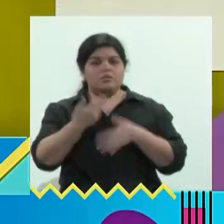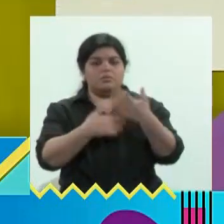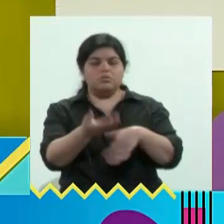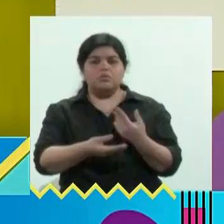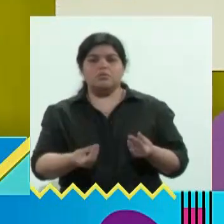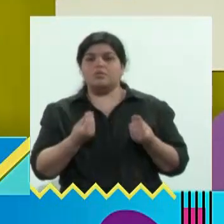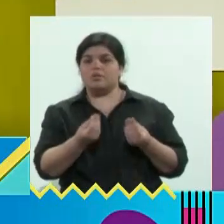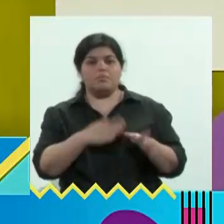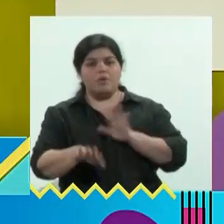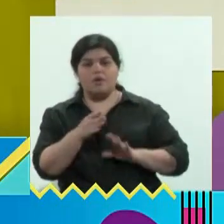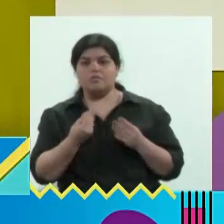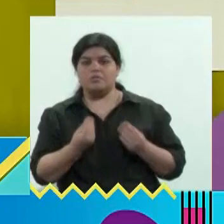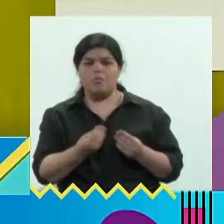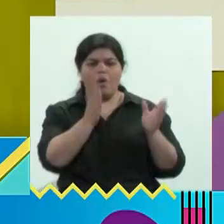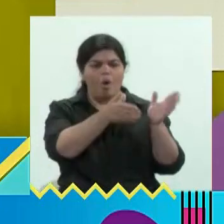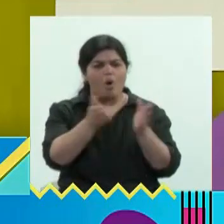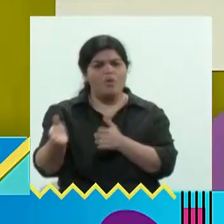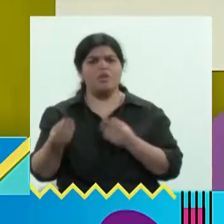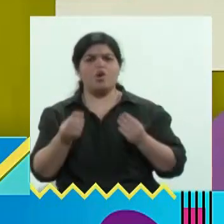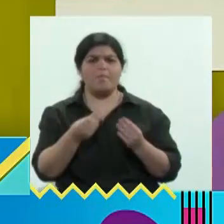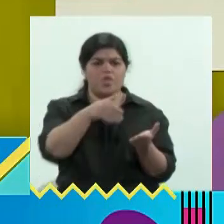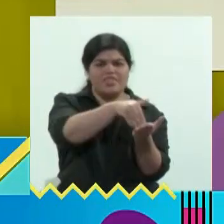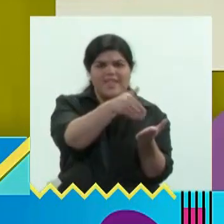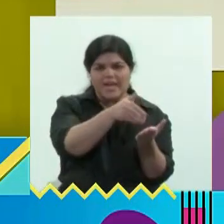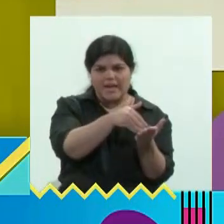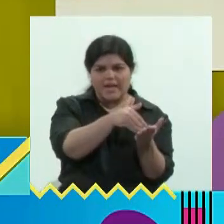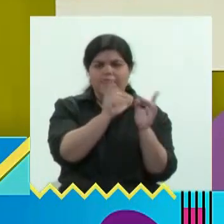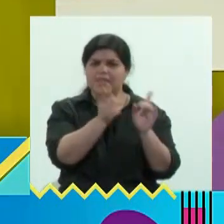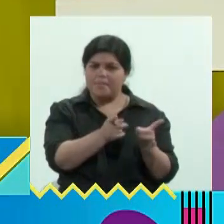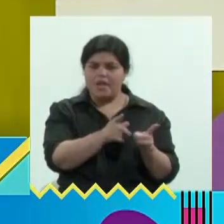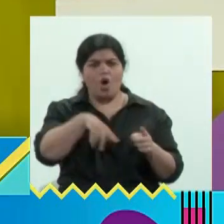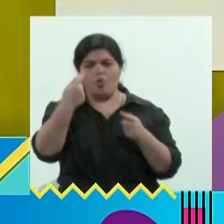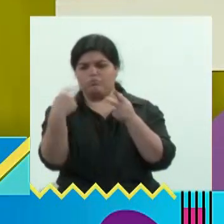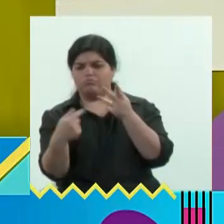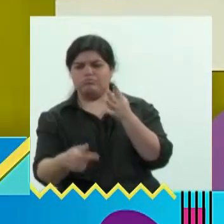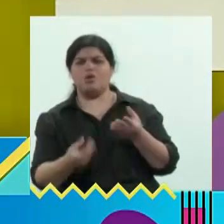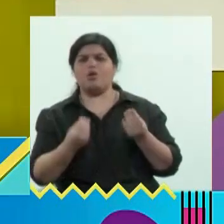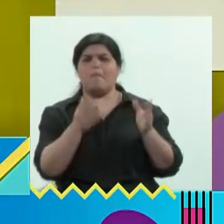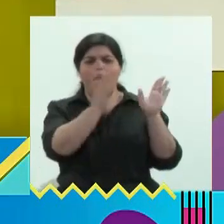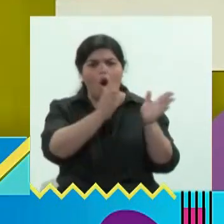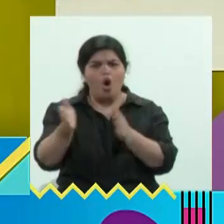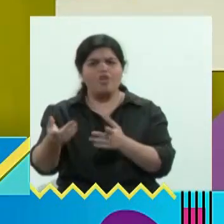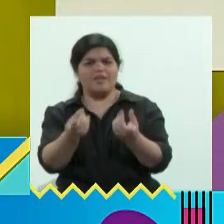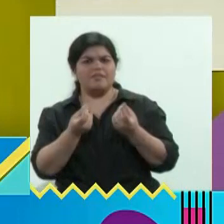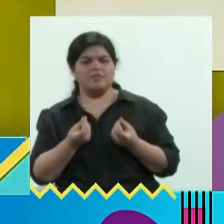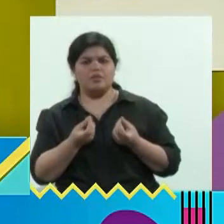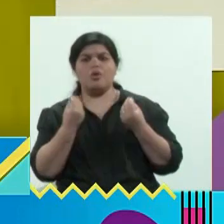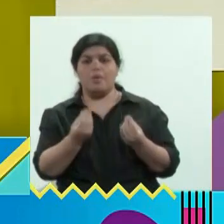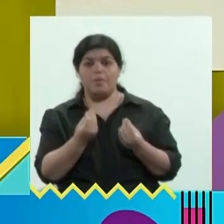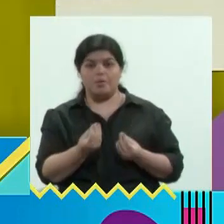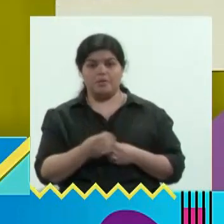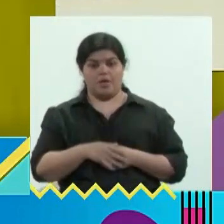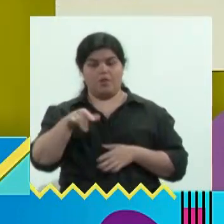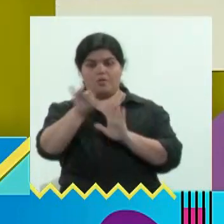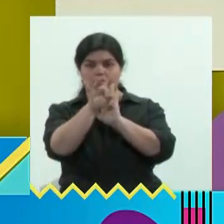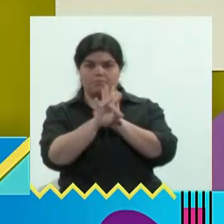participar, cómo ordenamos la sociedad desde lo territorial, pero también desde otros aspectos. Bueno, algunos datos como para empezar a tener